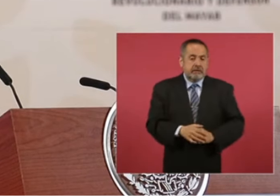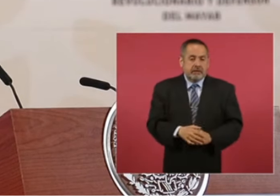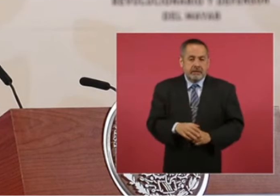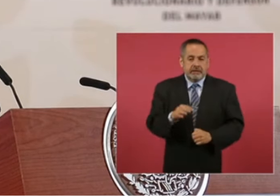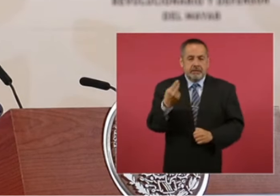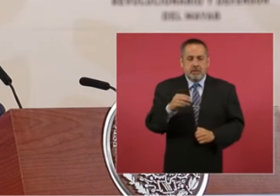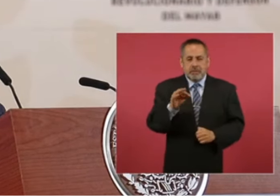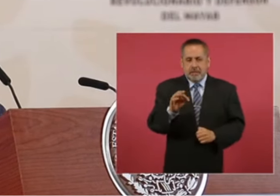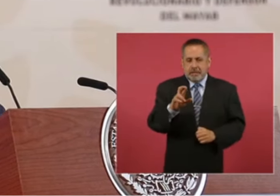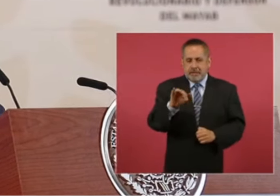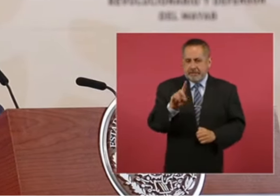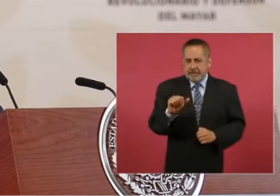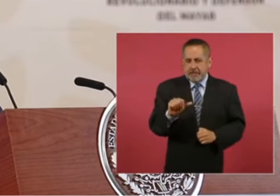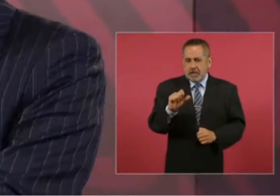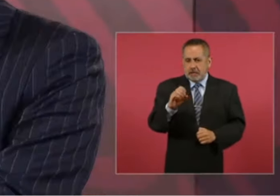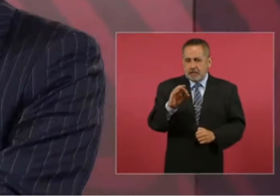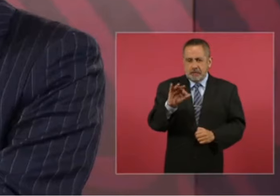Frida Sofía.